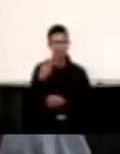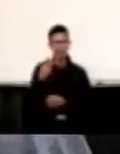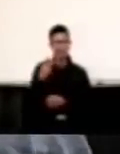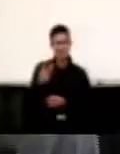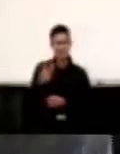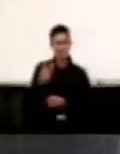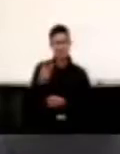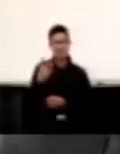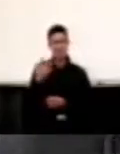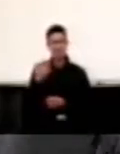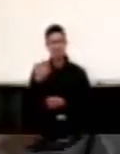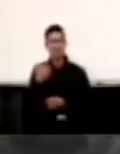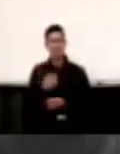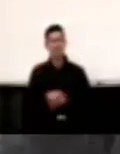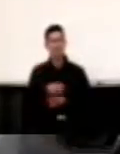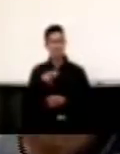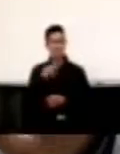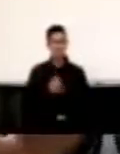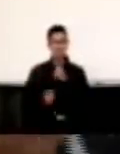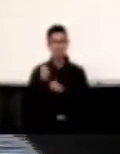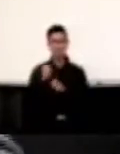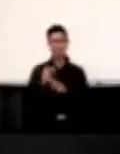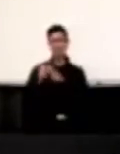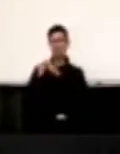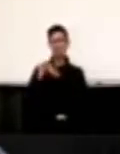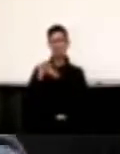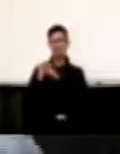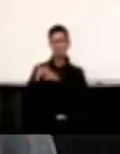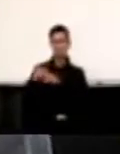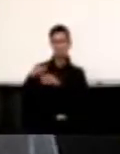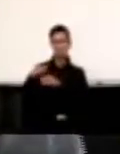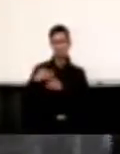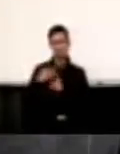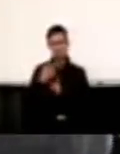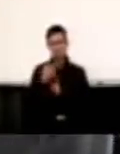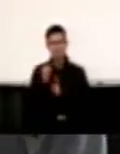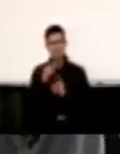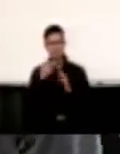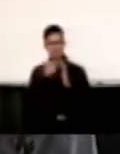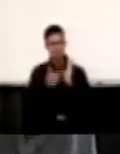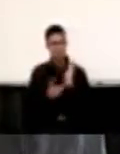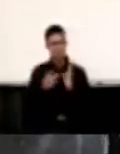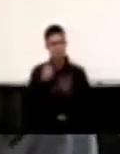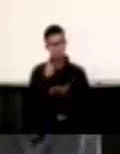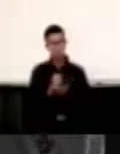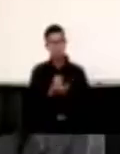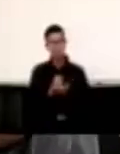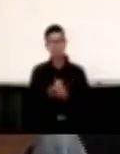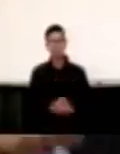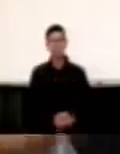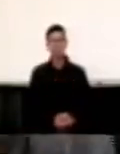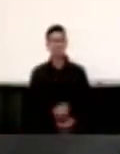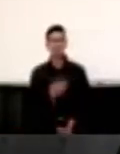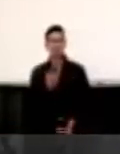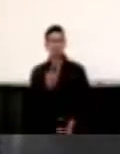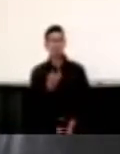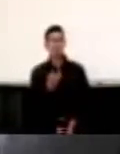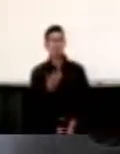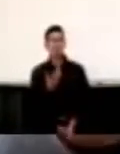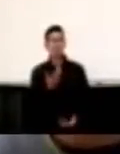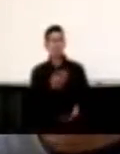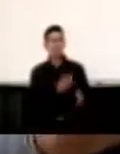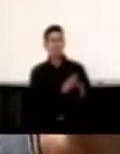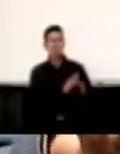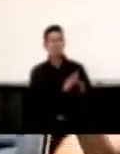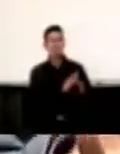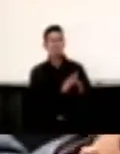tres sexenios, lograron consolidarse. Entonces, eso es resultado de un proceso.